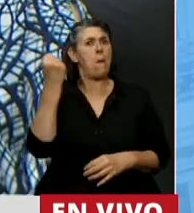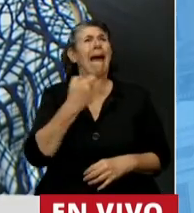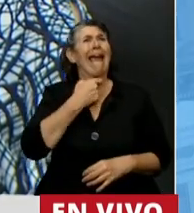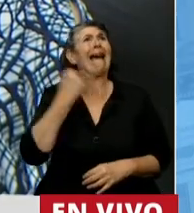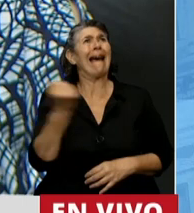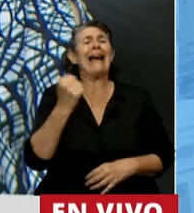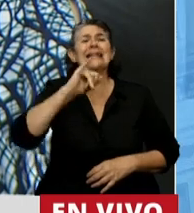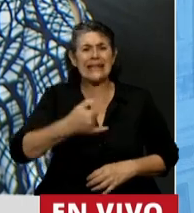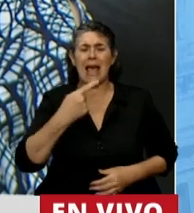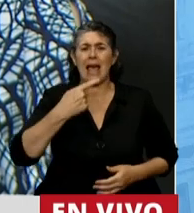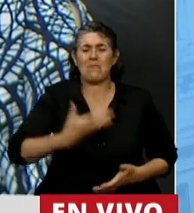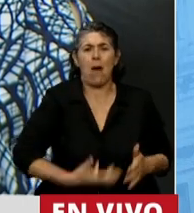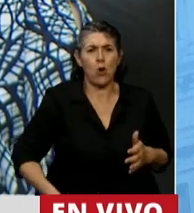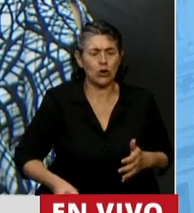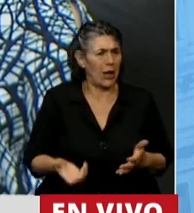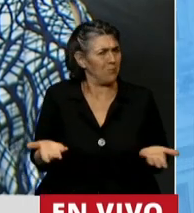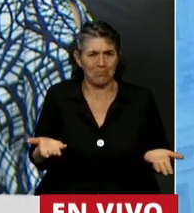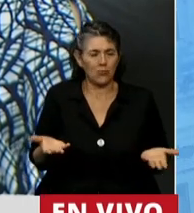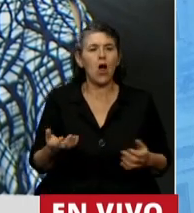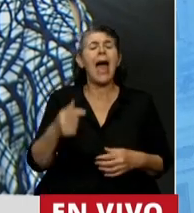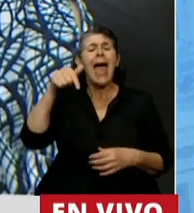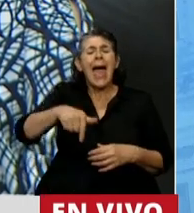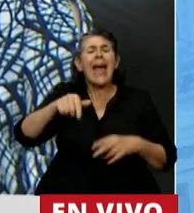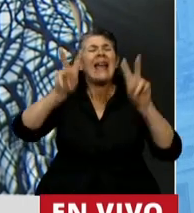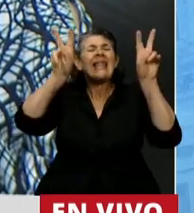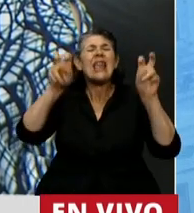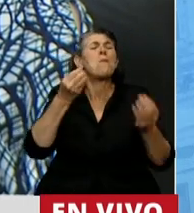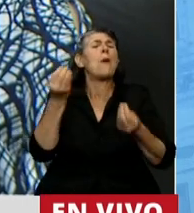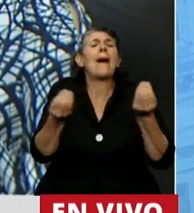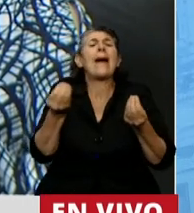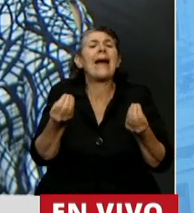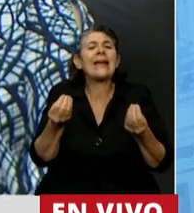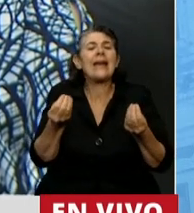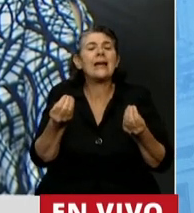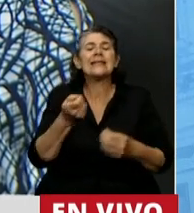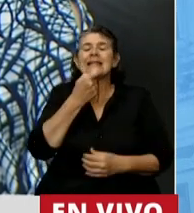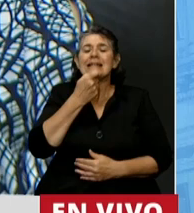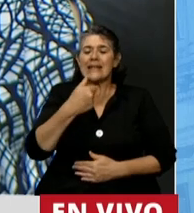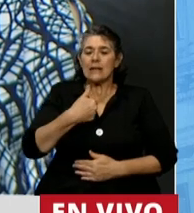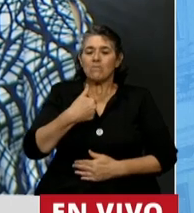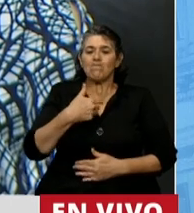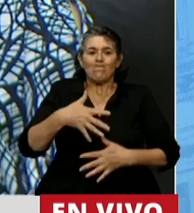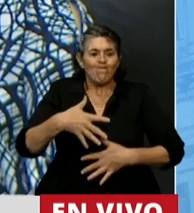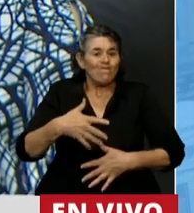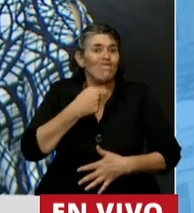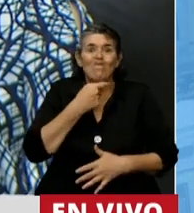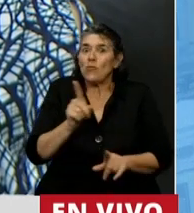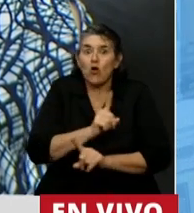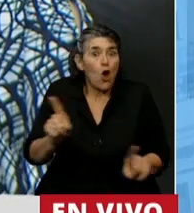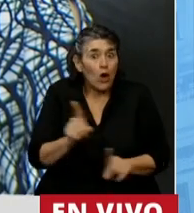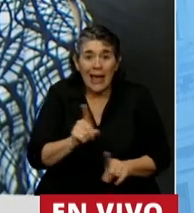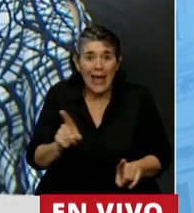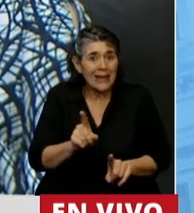El tema acá es el derecho a decidir sobre lo que no se desea. Cuando una persona no